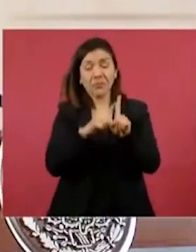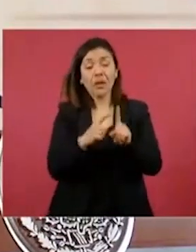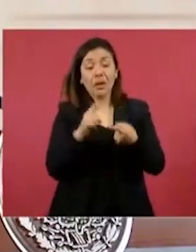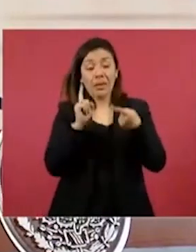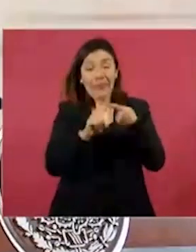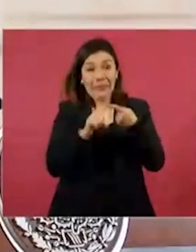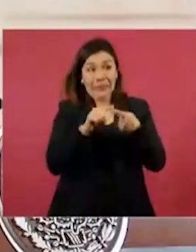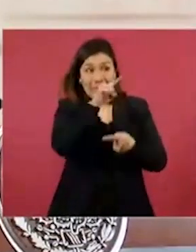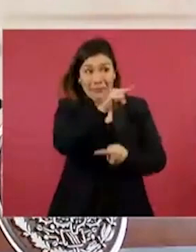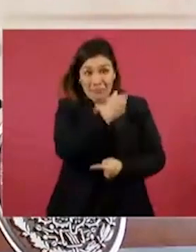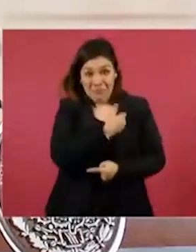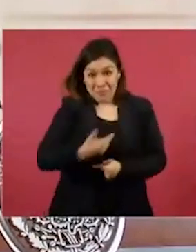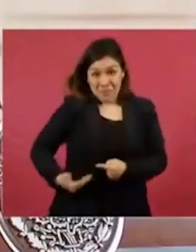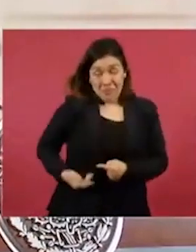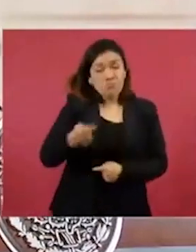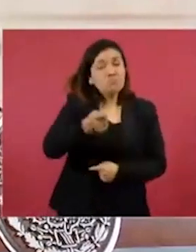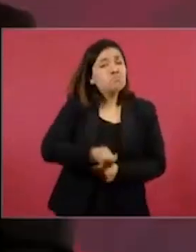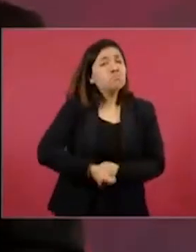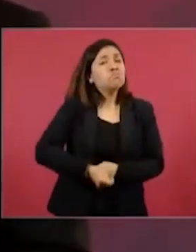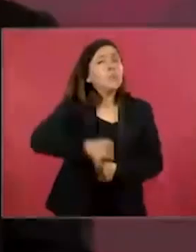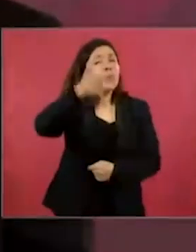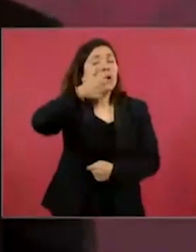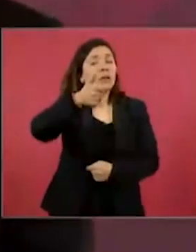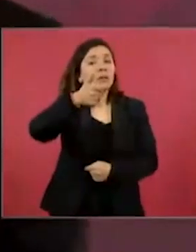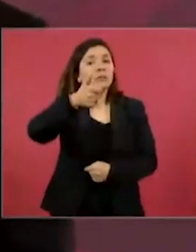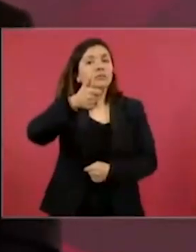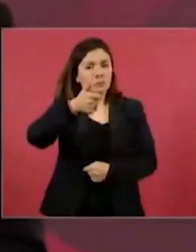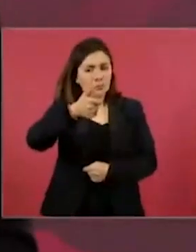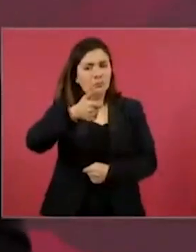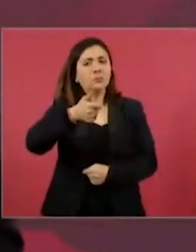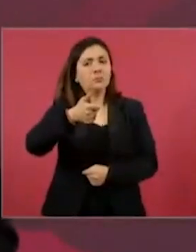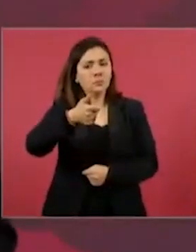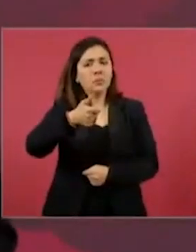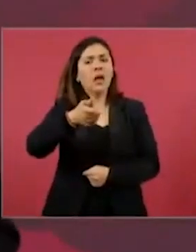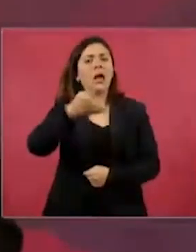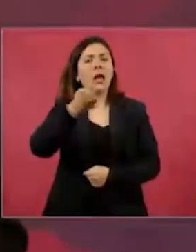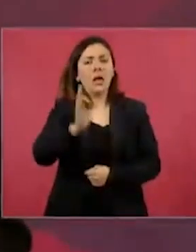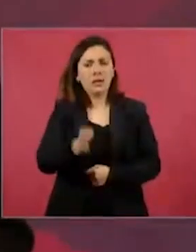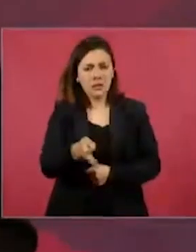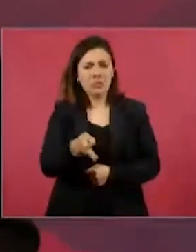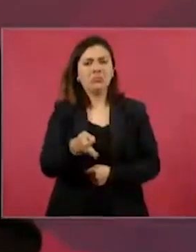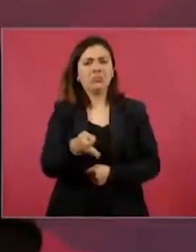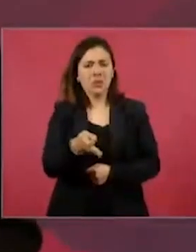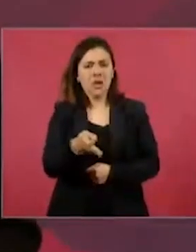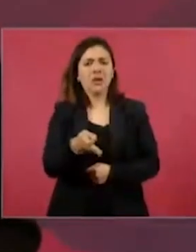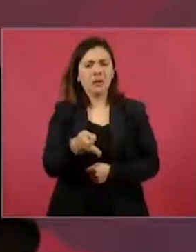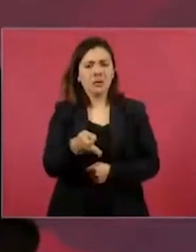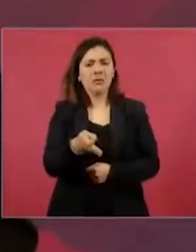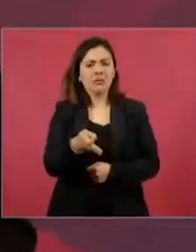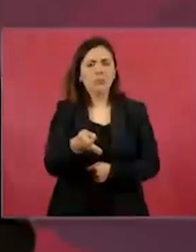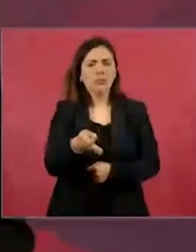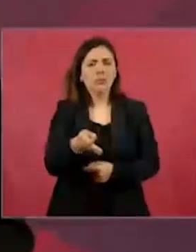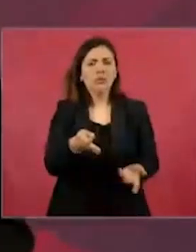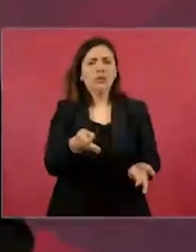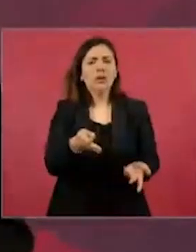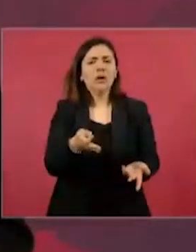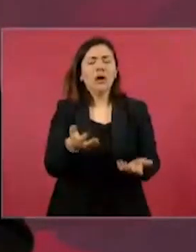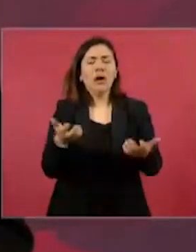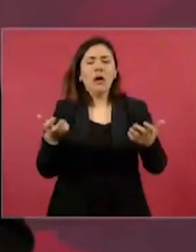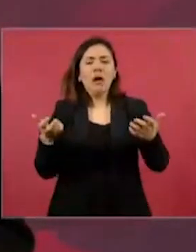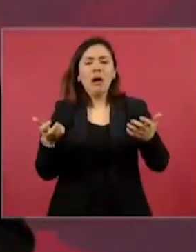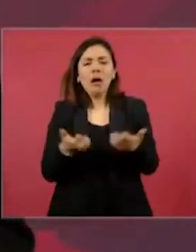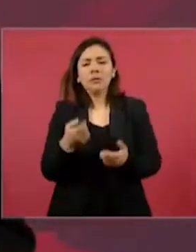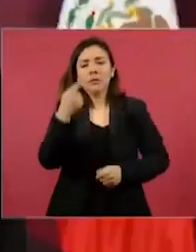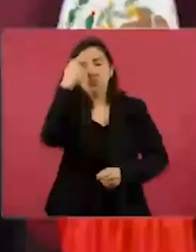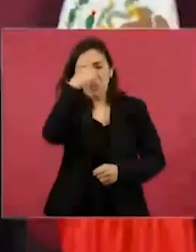digno a los migrantes. Apuntaba también en que el próximo año hay elecciones en Estados Unidos y que bueno, las caravanas migrantes